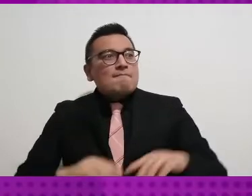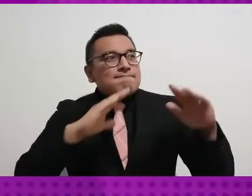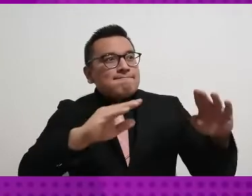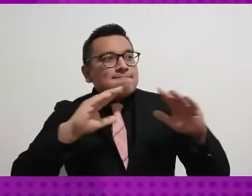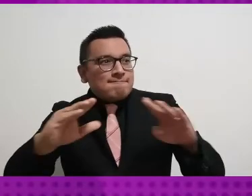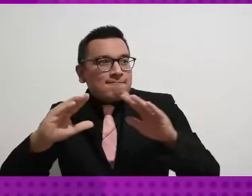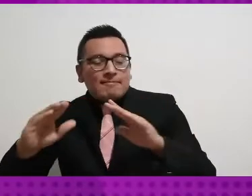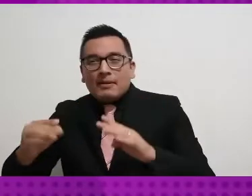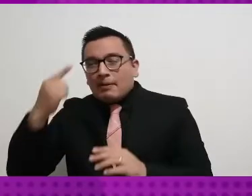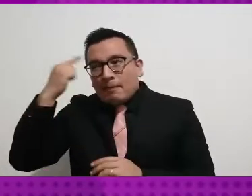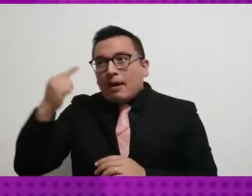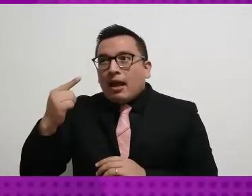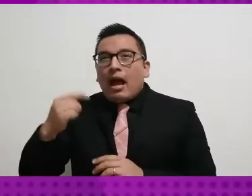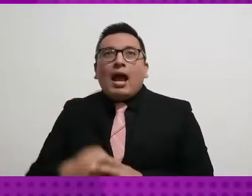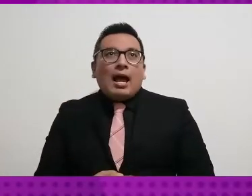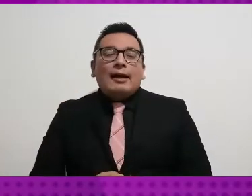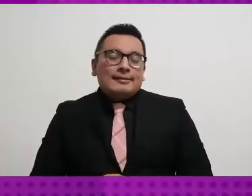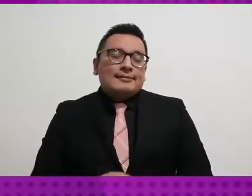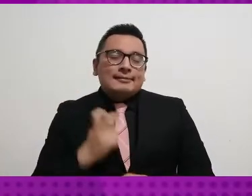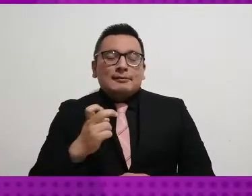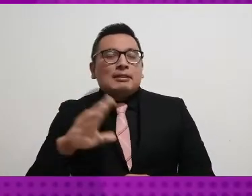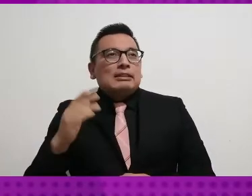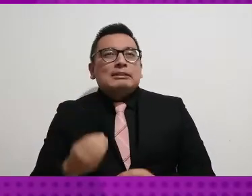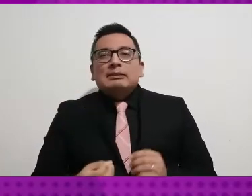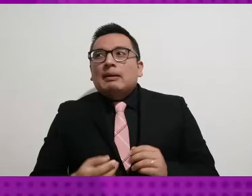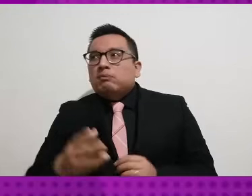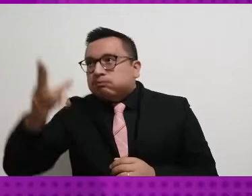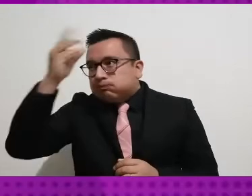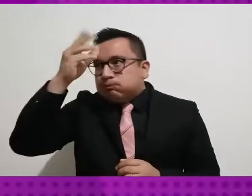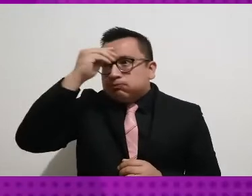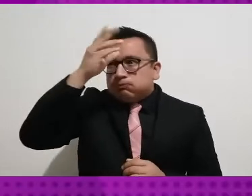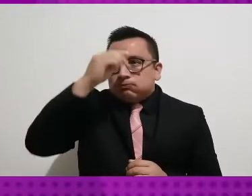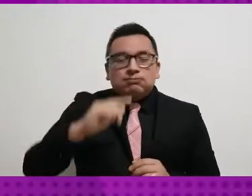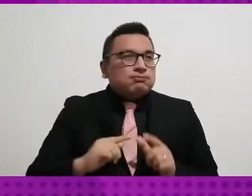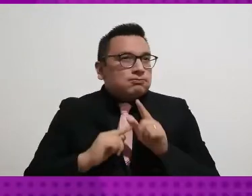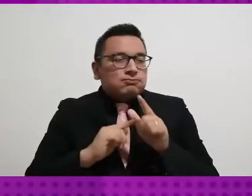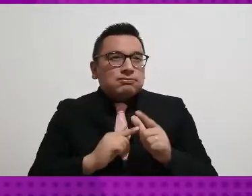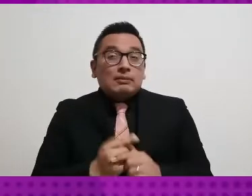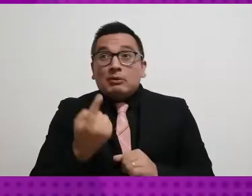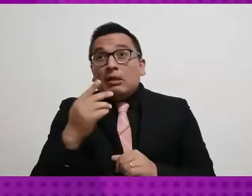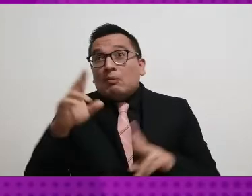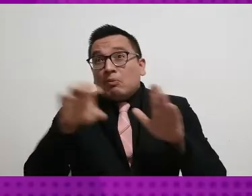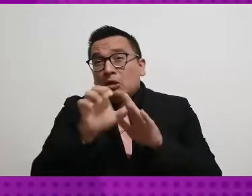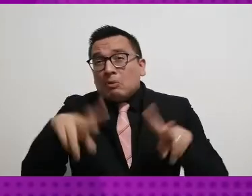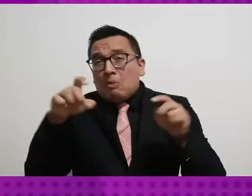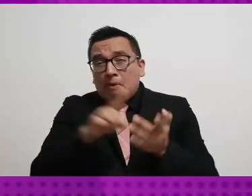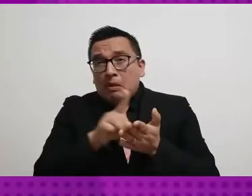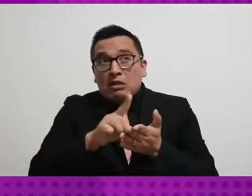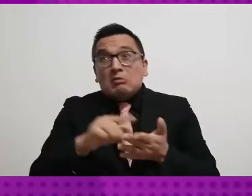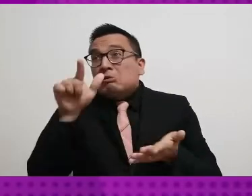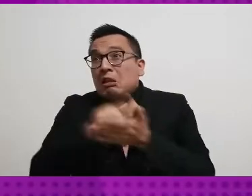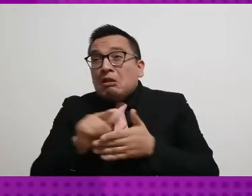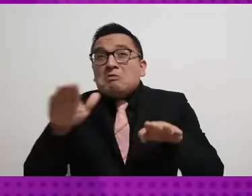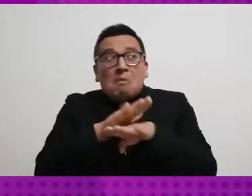tú tener el conocimiento, sobre todo en materias de derecho que van cambiando pues muy pronto, ¿no? Entonces, eso sí es una parte que es